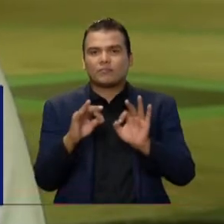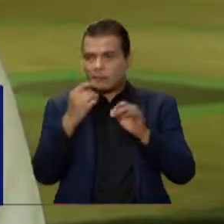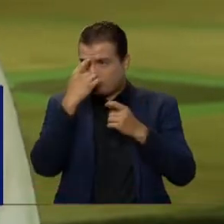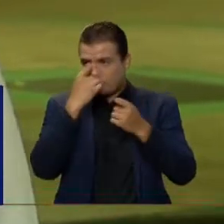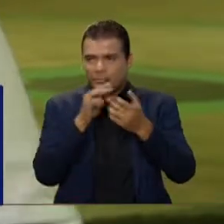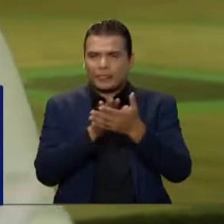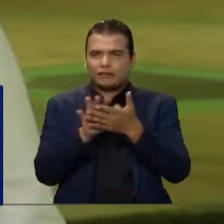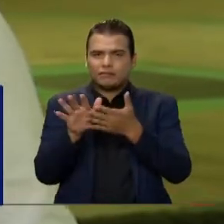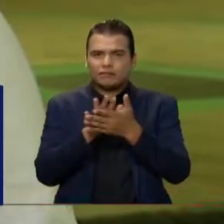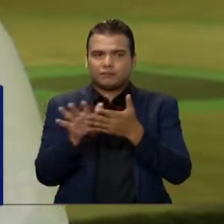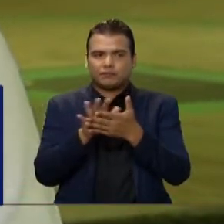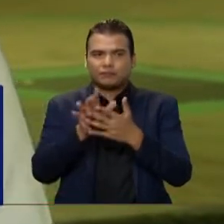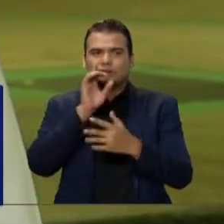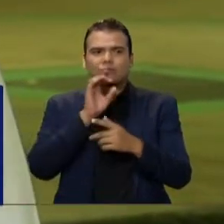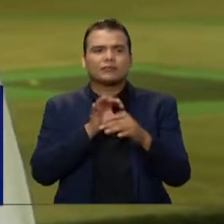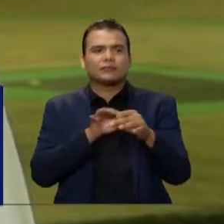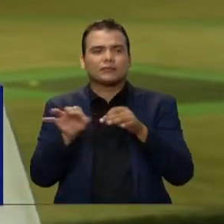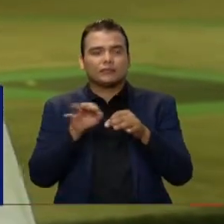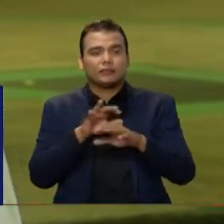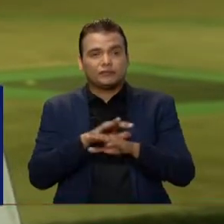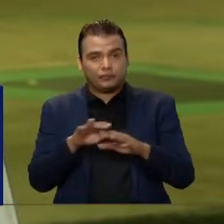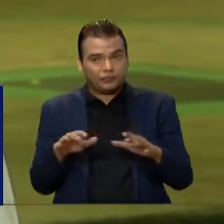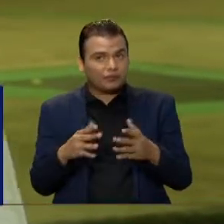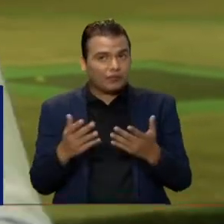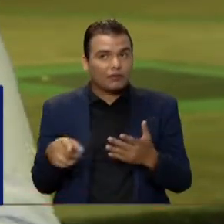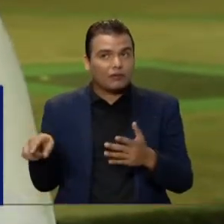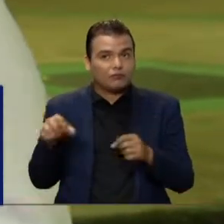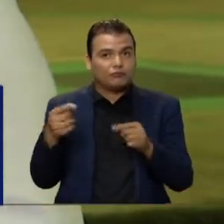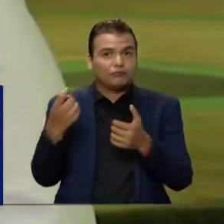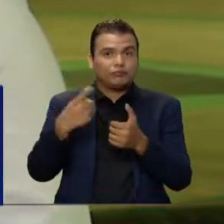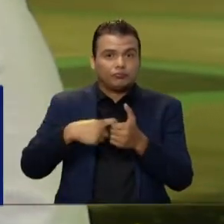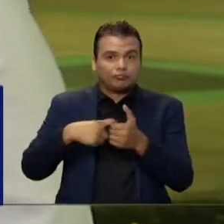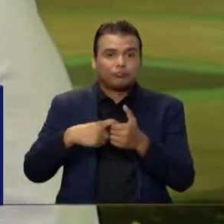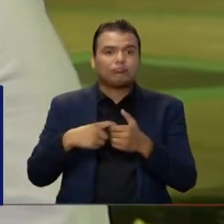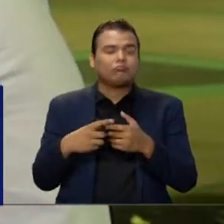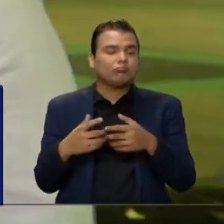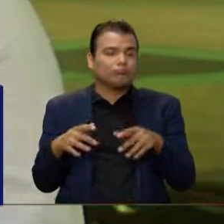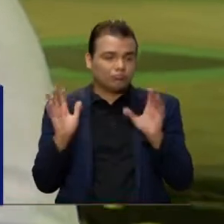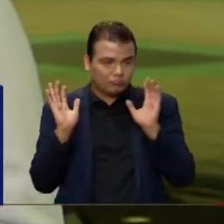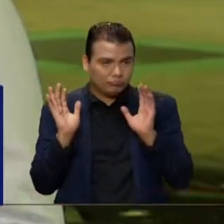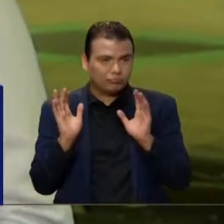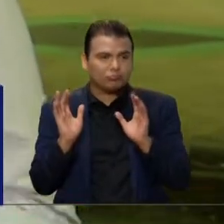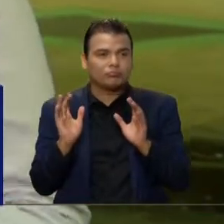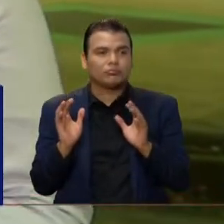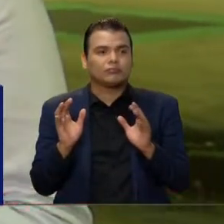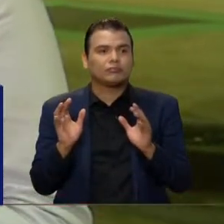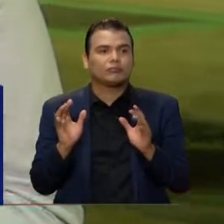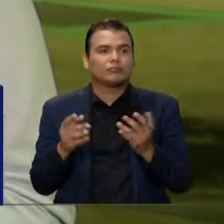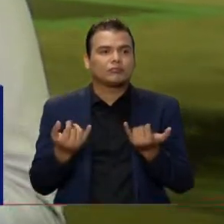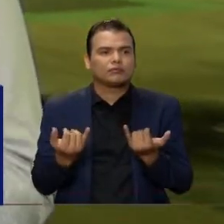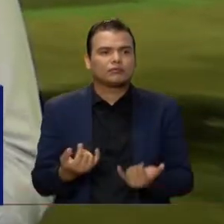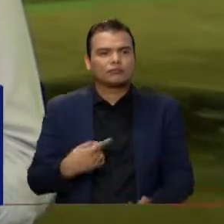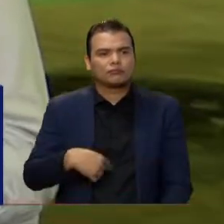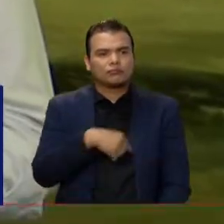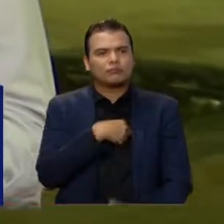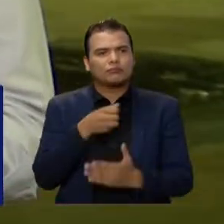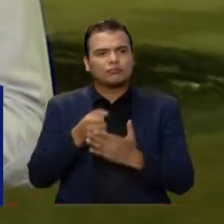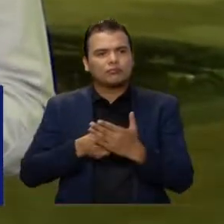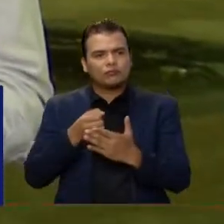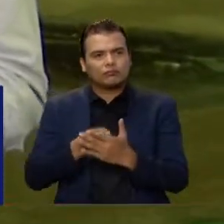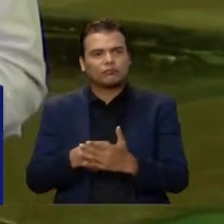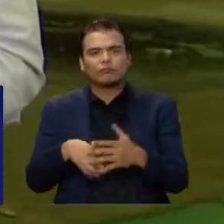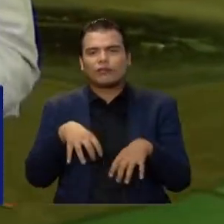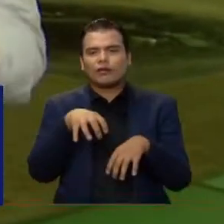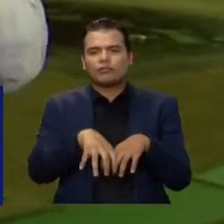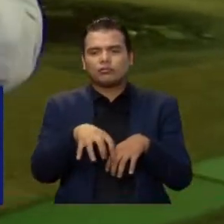a los comerciantes de qué se trata y a los establecimientos para que ellos puedan acceder a esta importante oferta. ¿Qué queremos promover? Que el establecimiento de